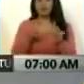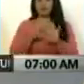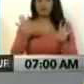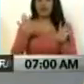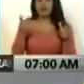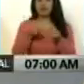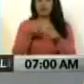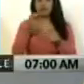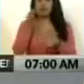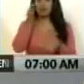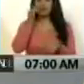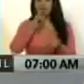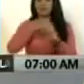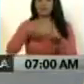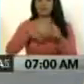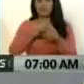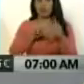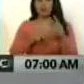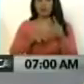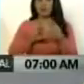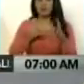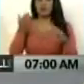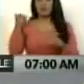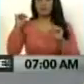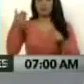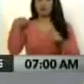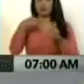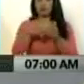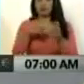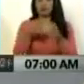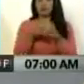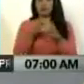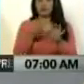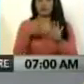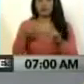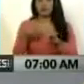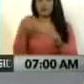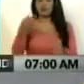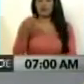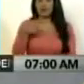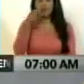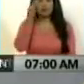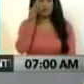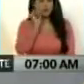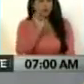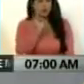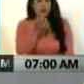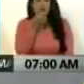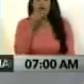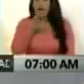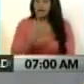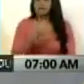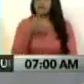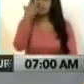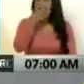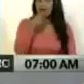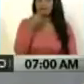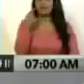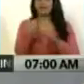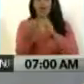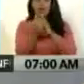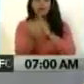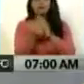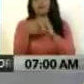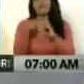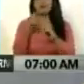ámbito femenino. Comenzó en el año 2010, sub-17, y realmente estas muchachas son un verdadero espectáculo. Muestra de la gracia, el